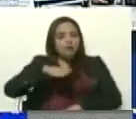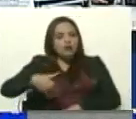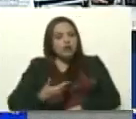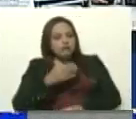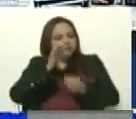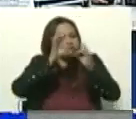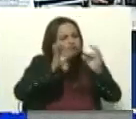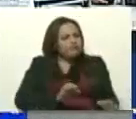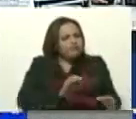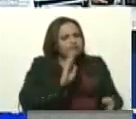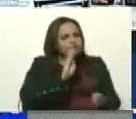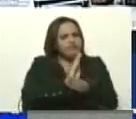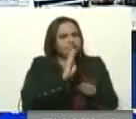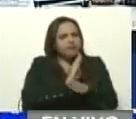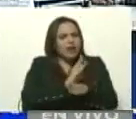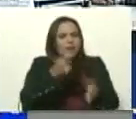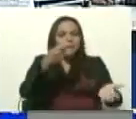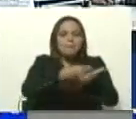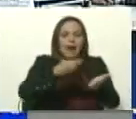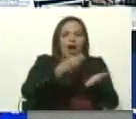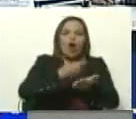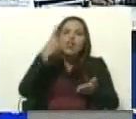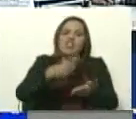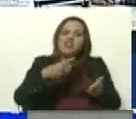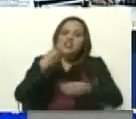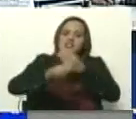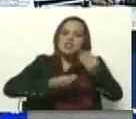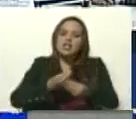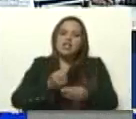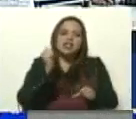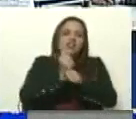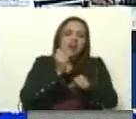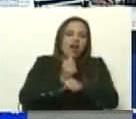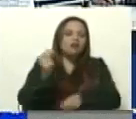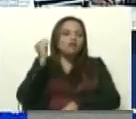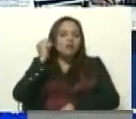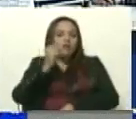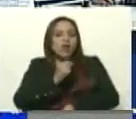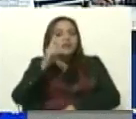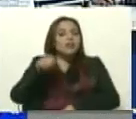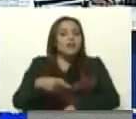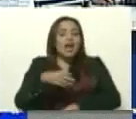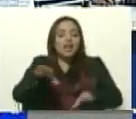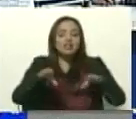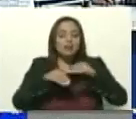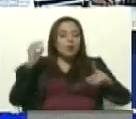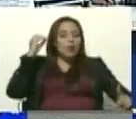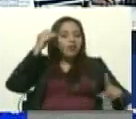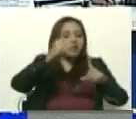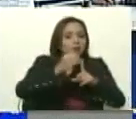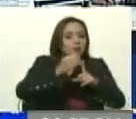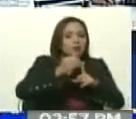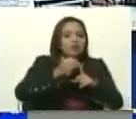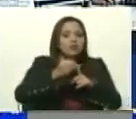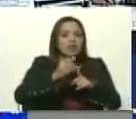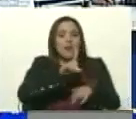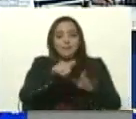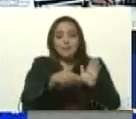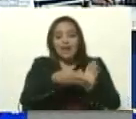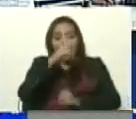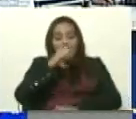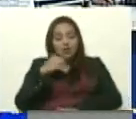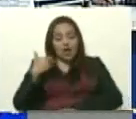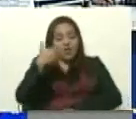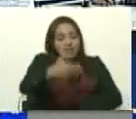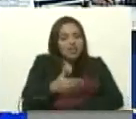garantizar la remuneración que se debe a nuestros trabajadores y nuestras trabajadoras, sino que cumplimos con las metas del milenio de forma